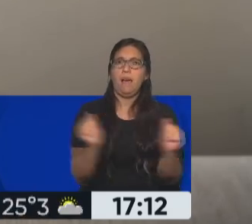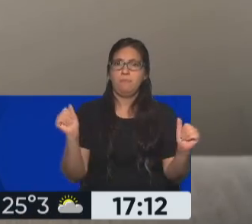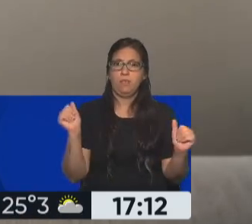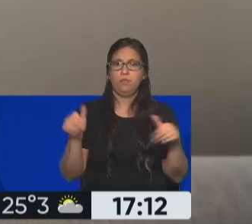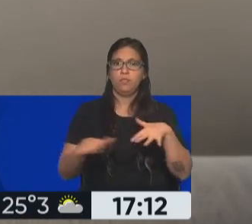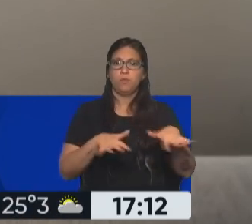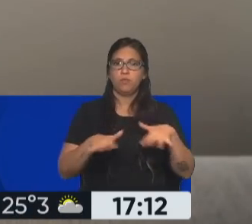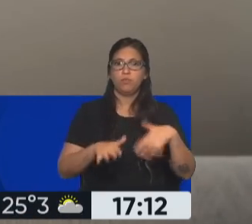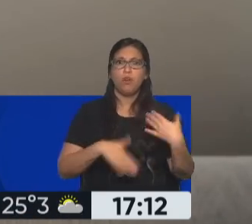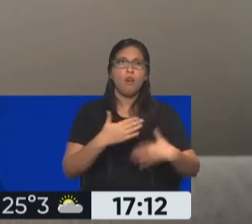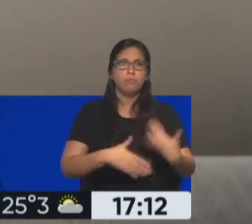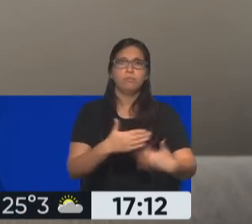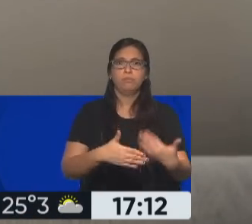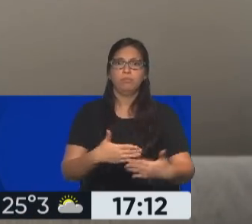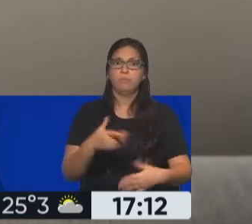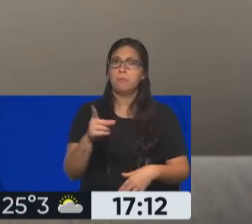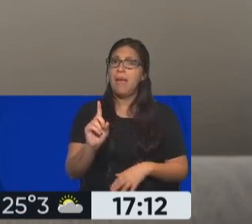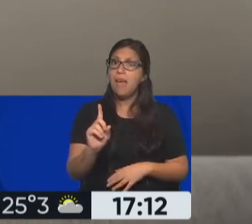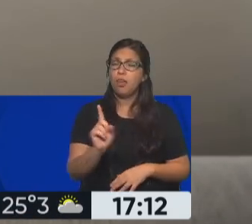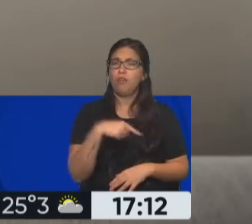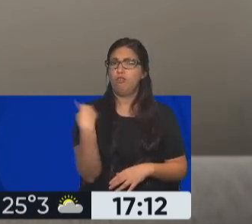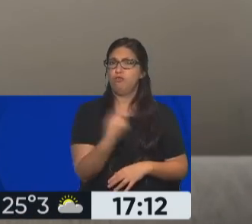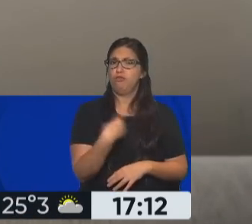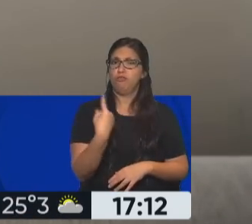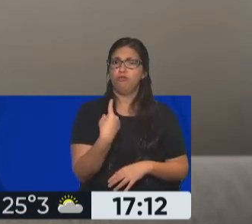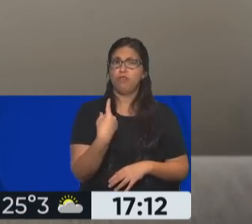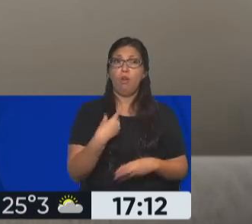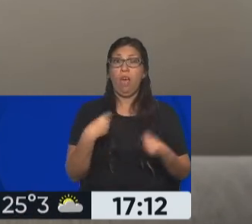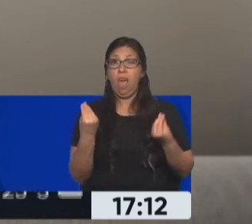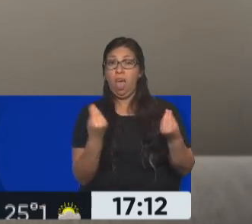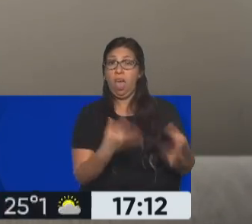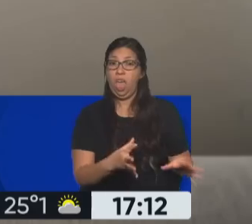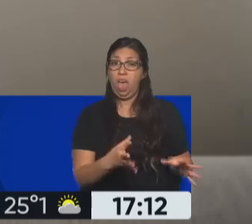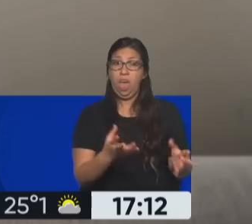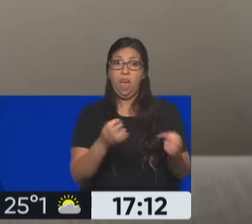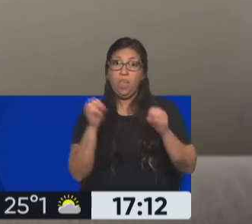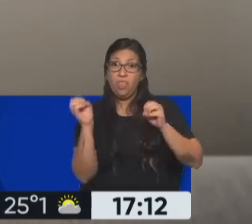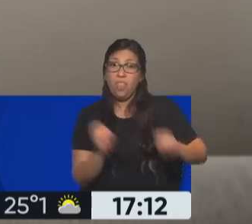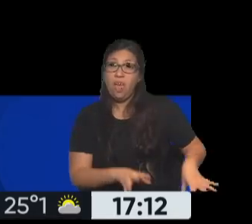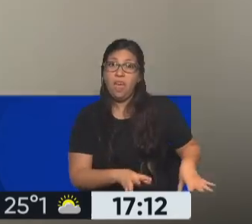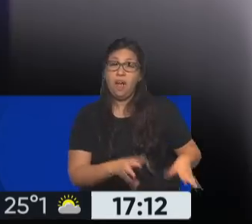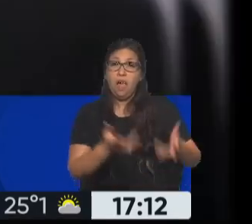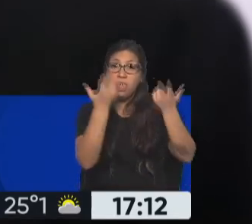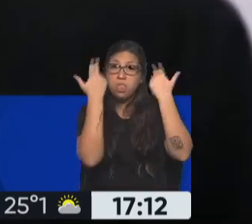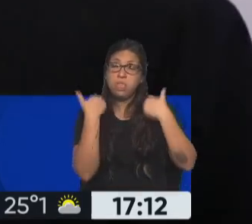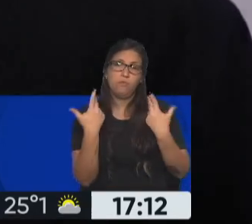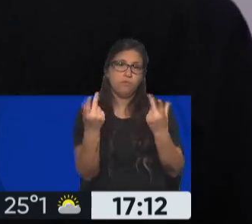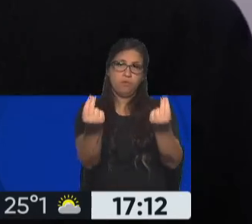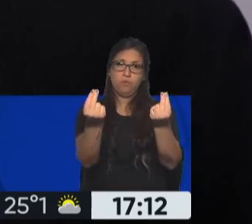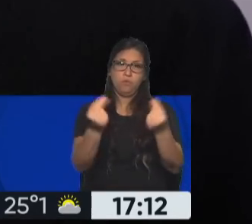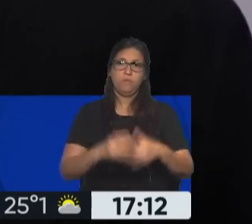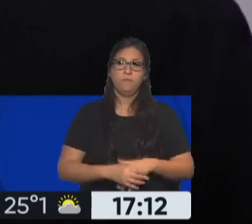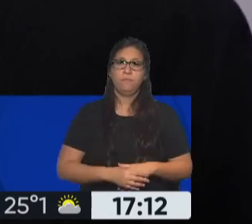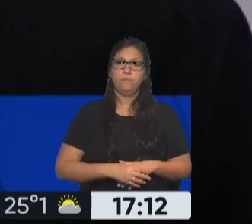régimen busca desgastarnos, pero nosotros no vamos a ceder y no nos vamos a rendir y no vamos a dejar.